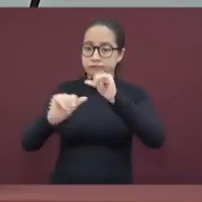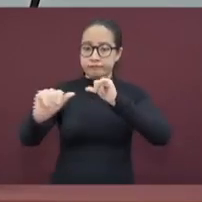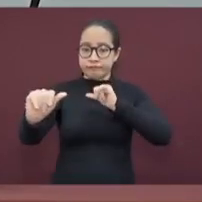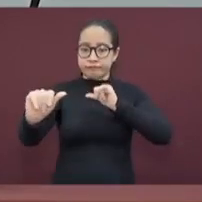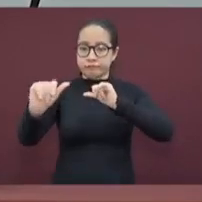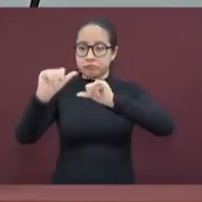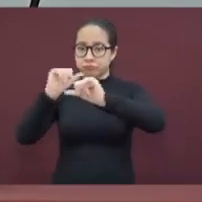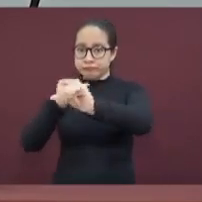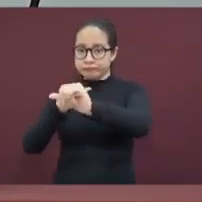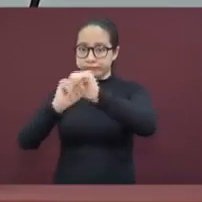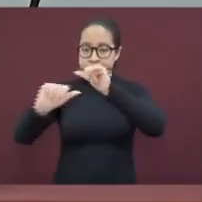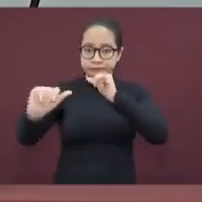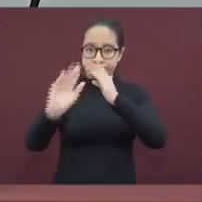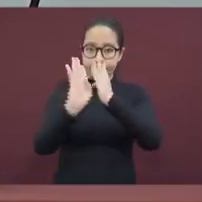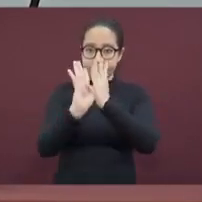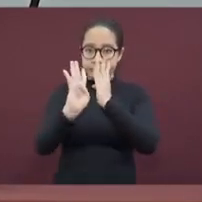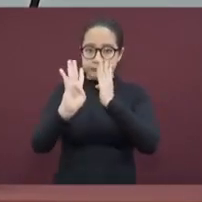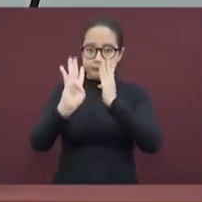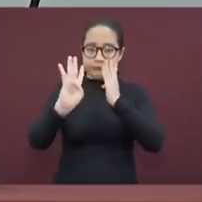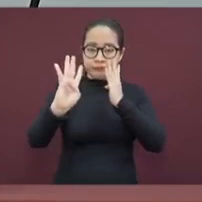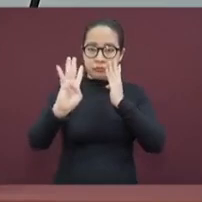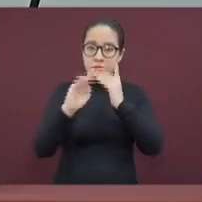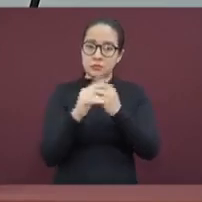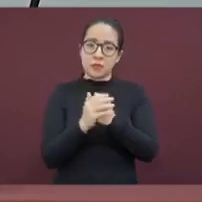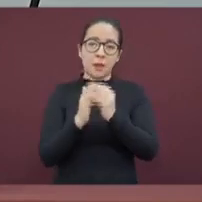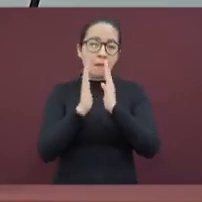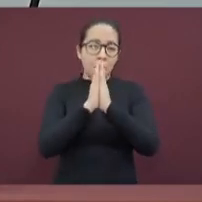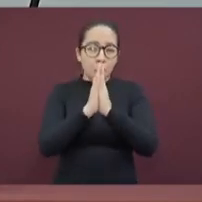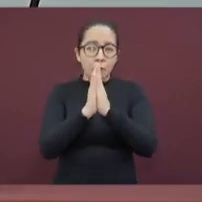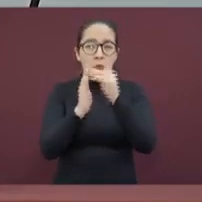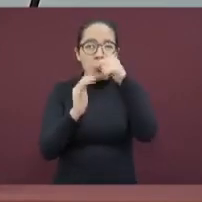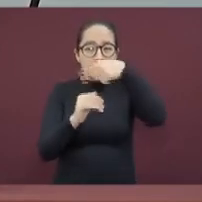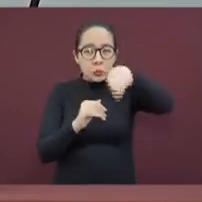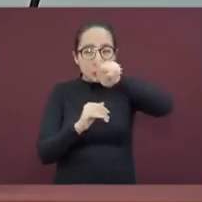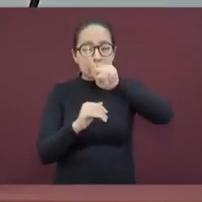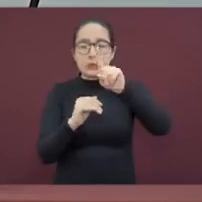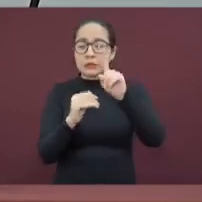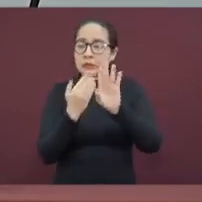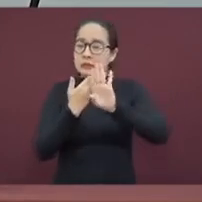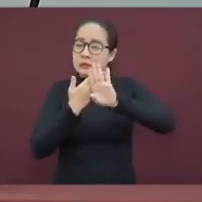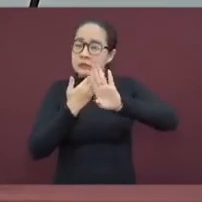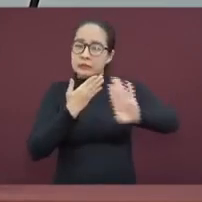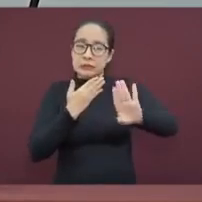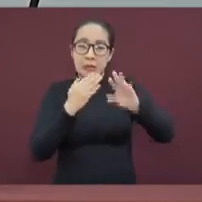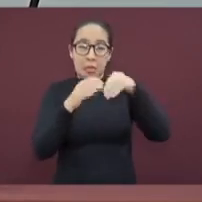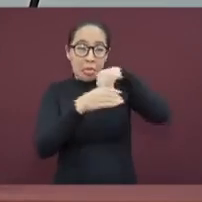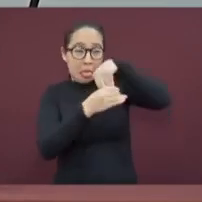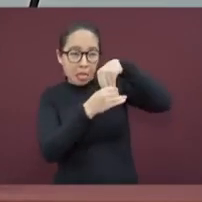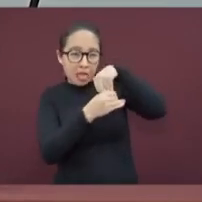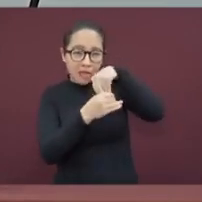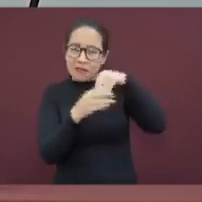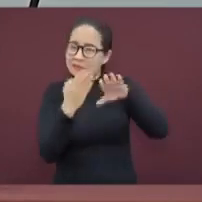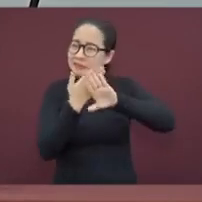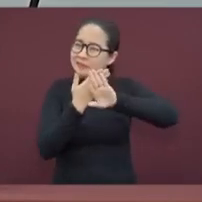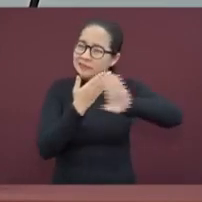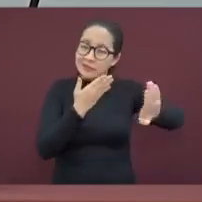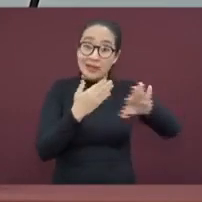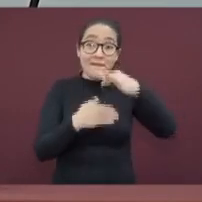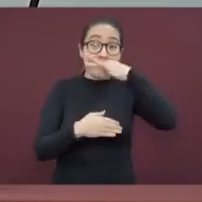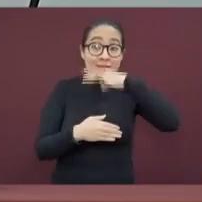por su salud eviten aglomeraciones a toda costa no hagan